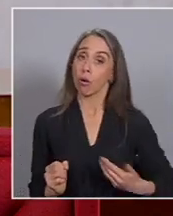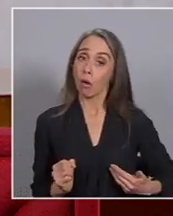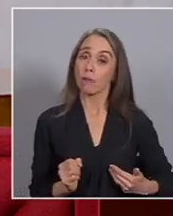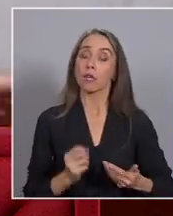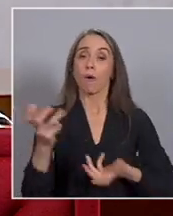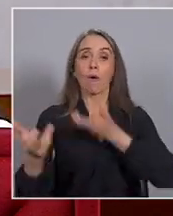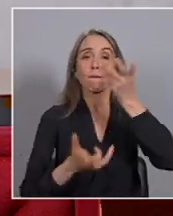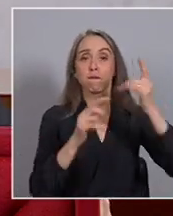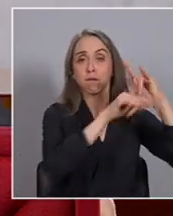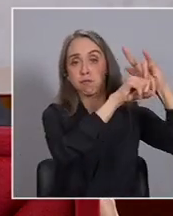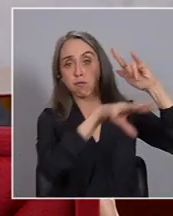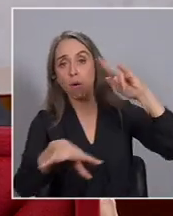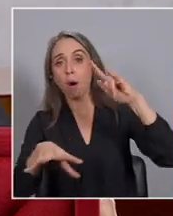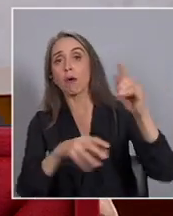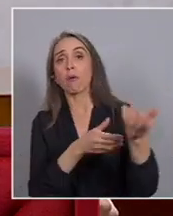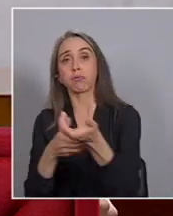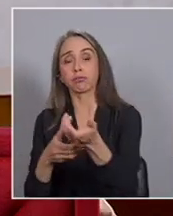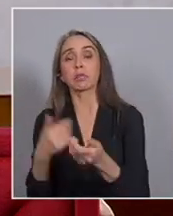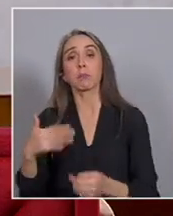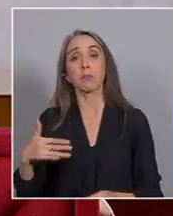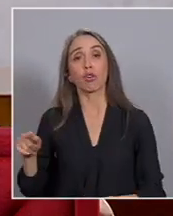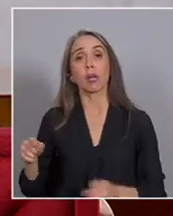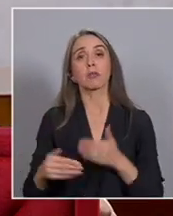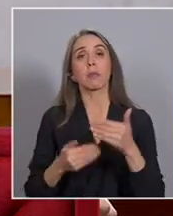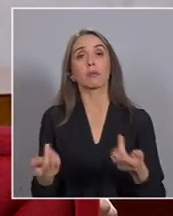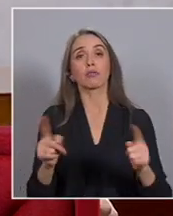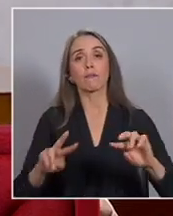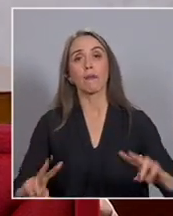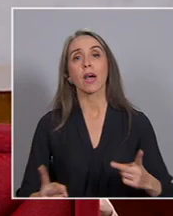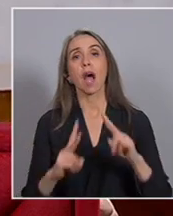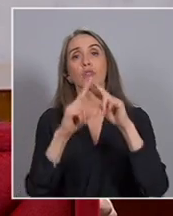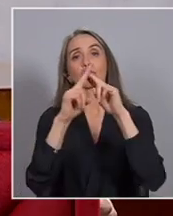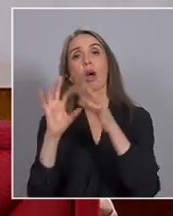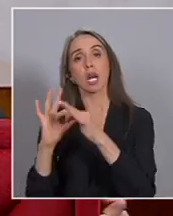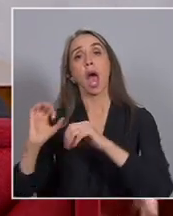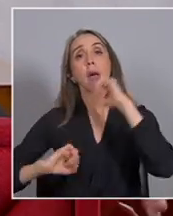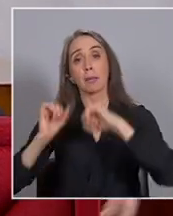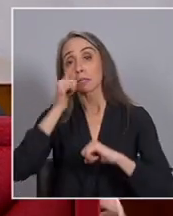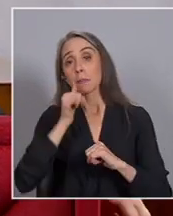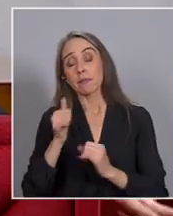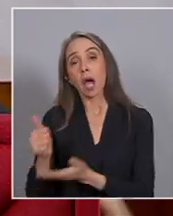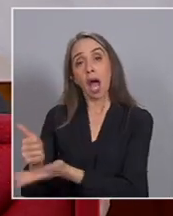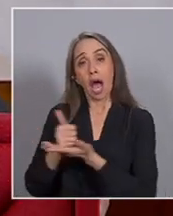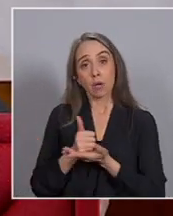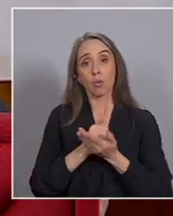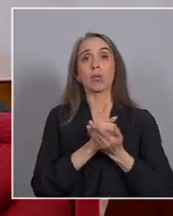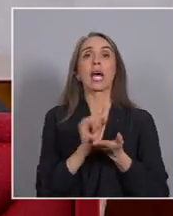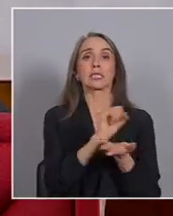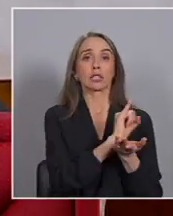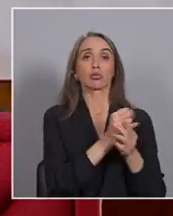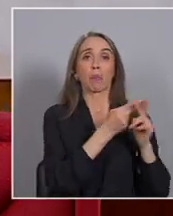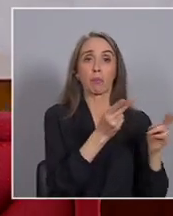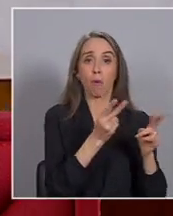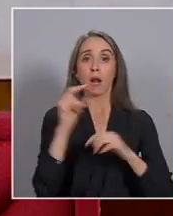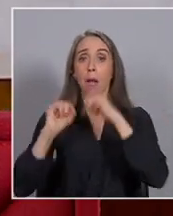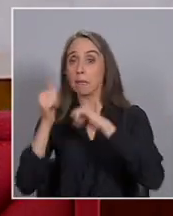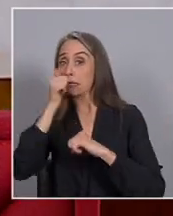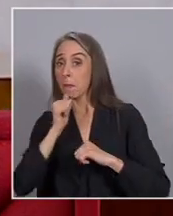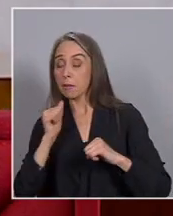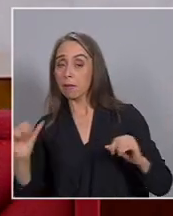parte importante y fundamental del proceso de reconstrucción. Sin esta colaboración público-privada no hubiese sido